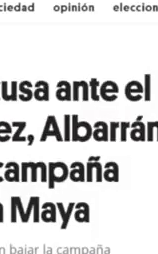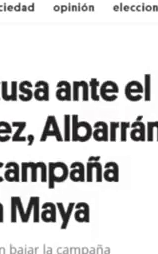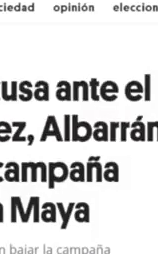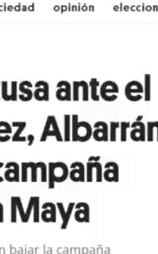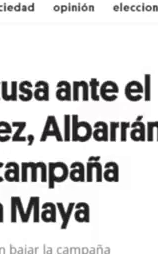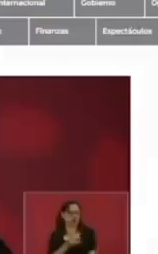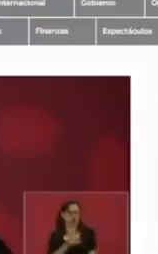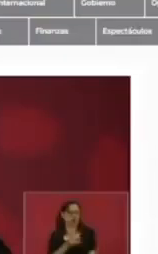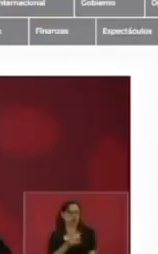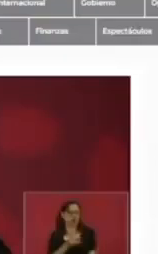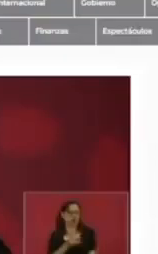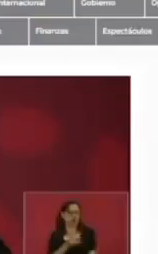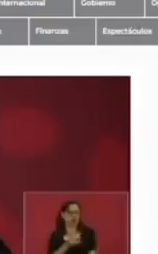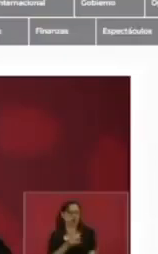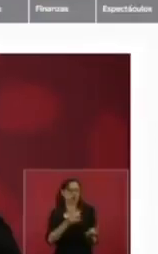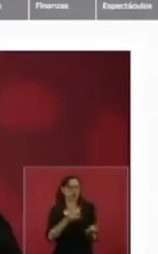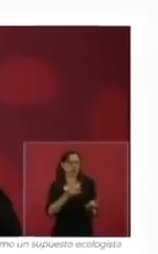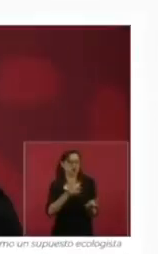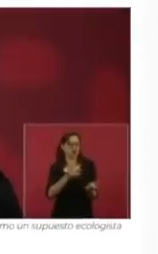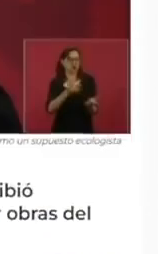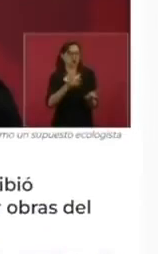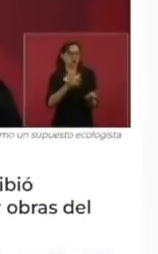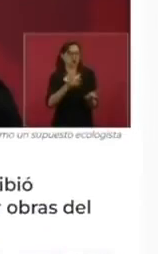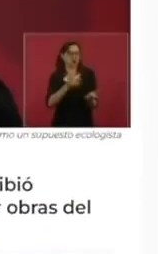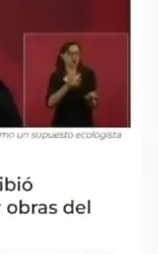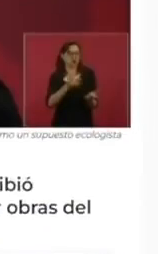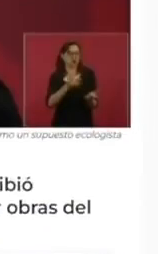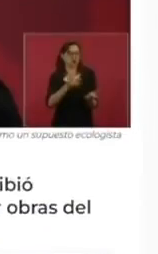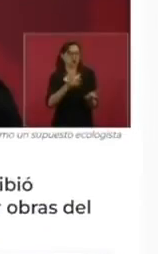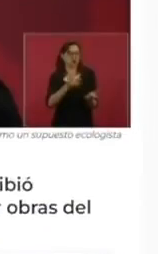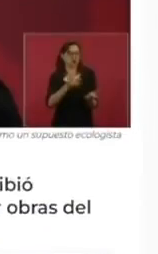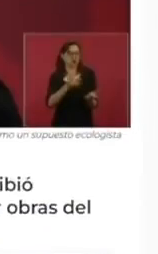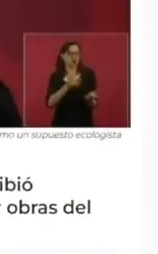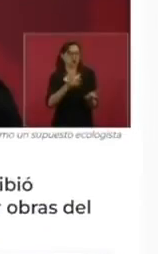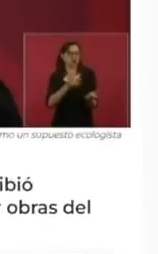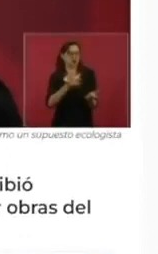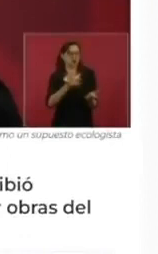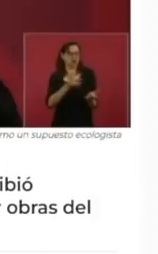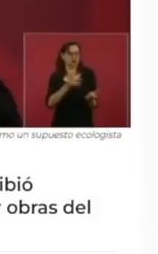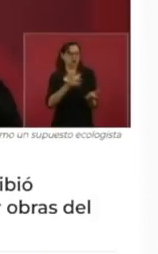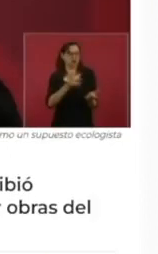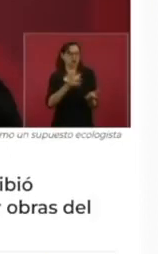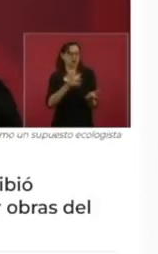de parte del gobierno. Y aquí un claro ejemplo, simplemente acusan a Cuadri de haber recibido